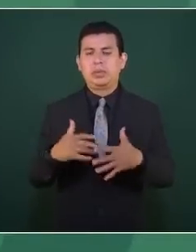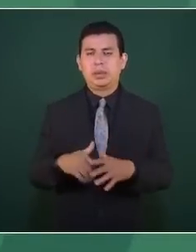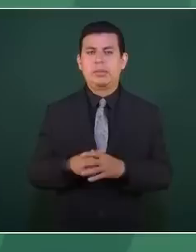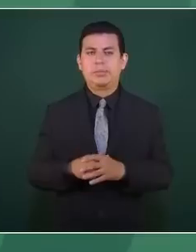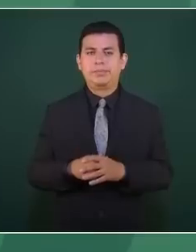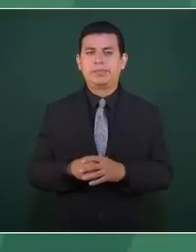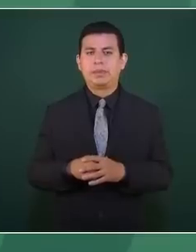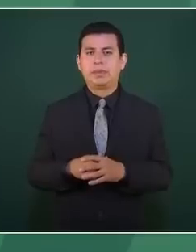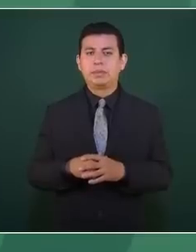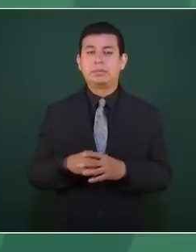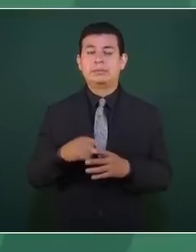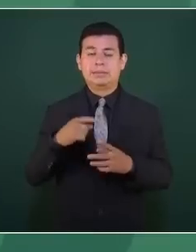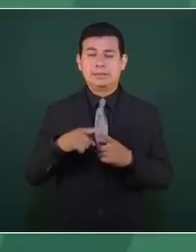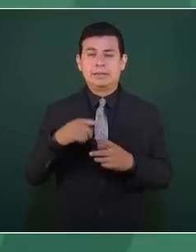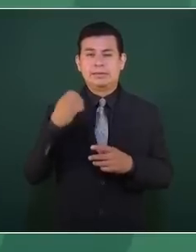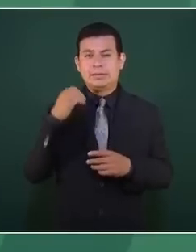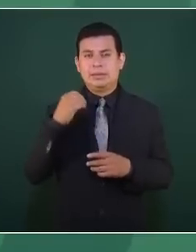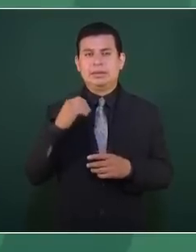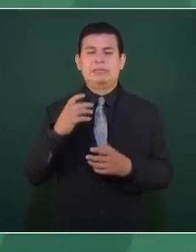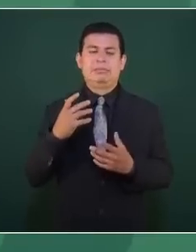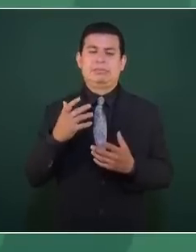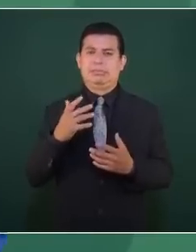Y Oaxaca tiene